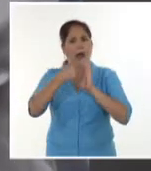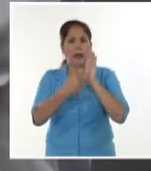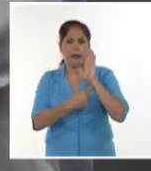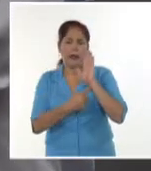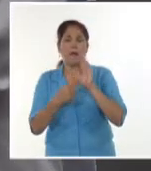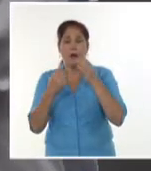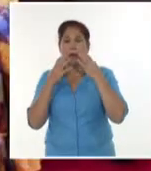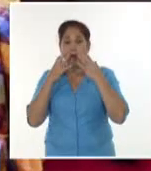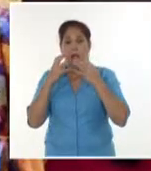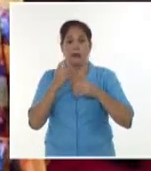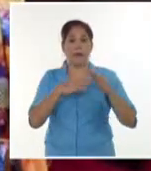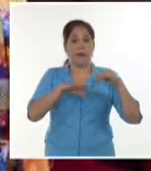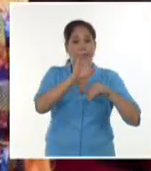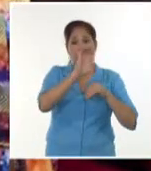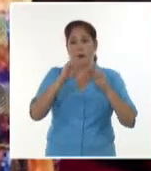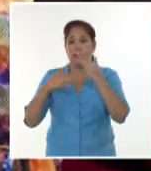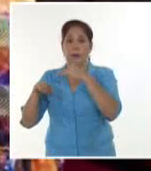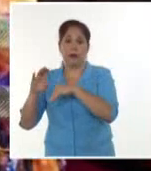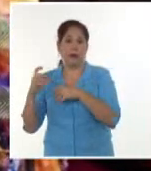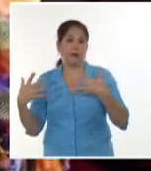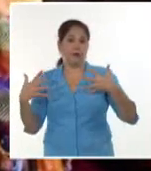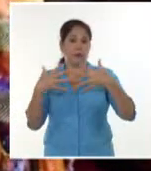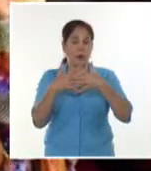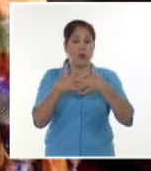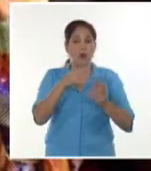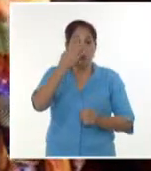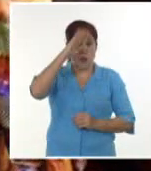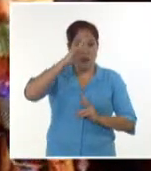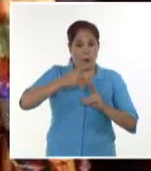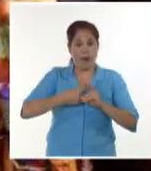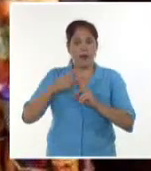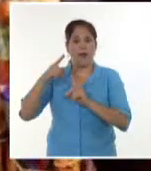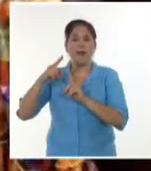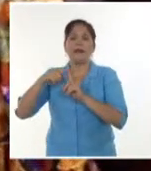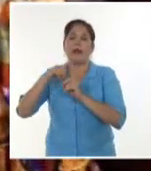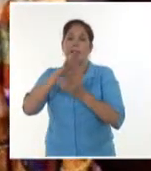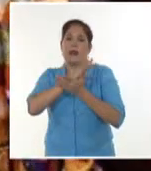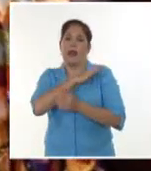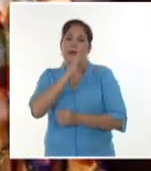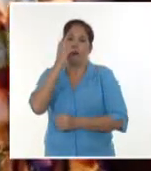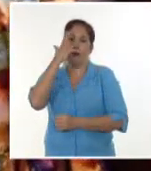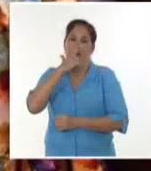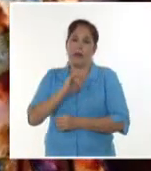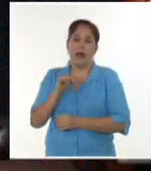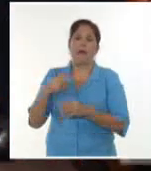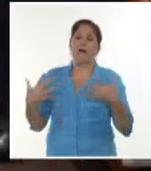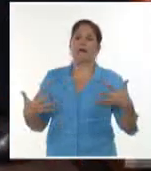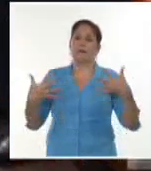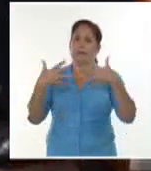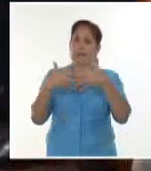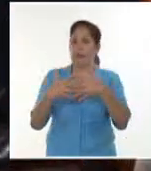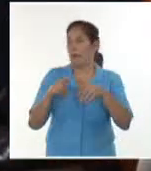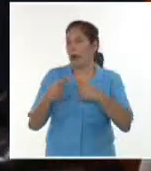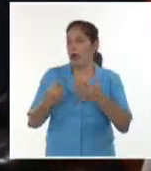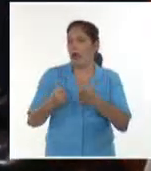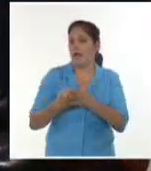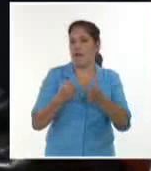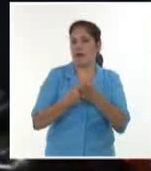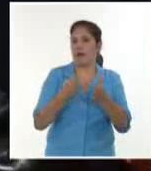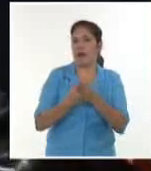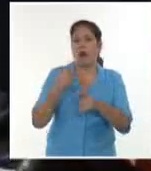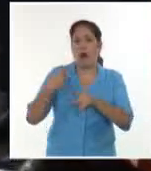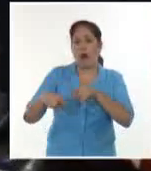distintivos de ambos ministerios, en los cuales Cuba y Tanzania aspiran a estrechar su cooperación de manera especial en el enfrentamiento a la malaria y